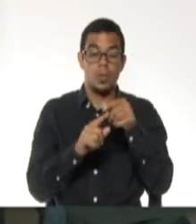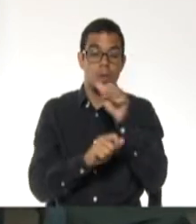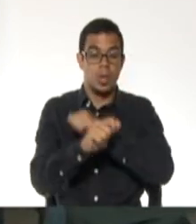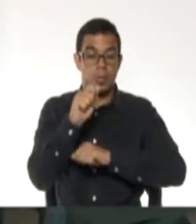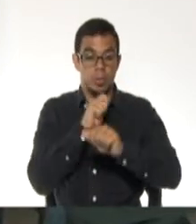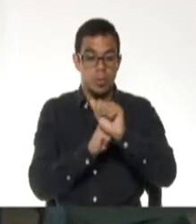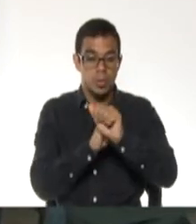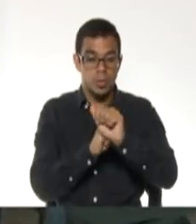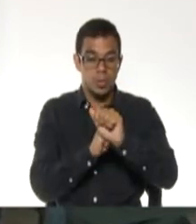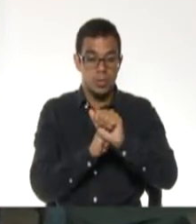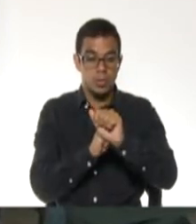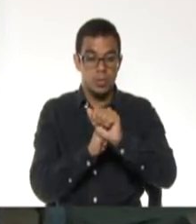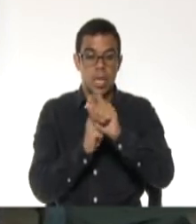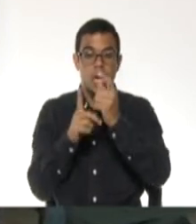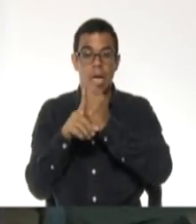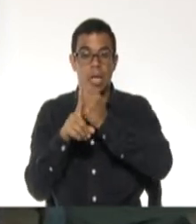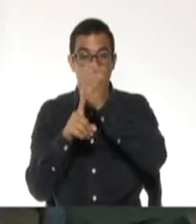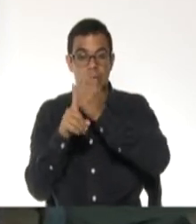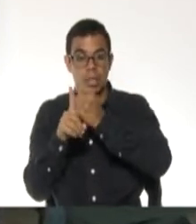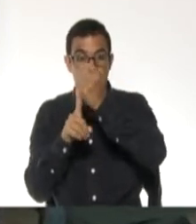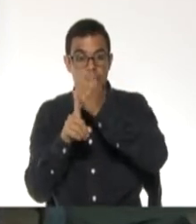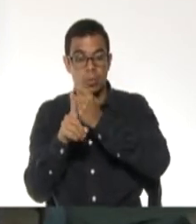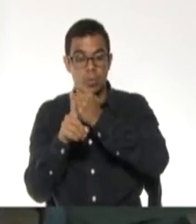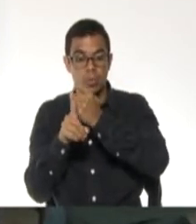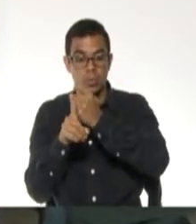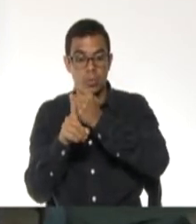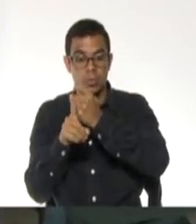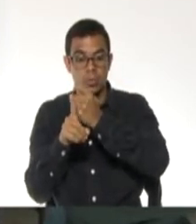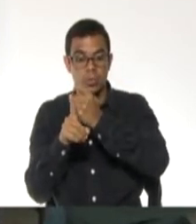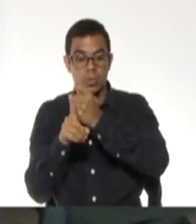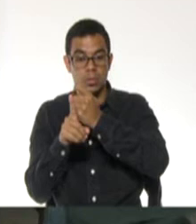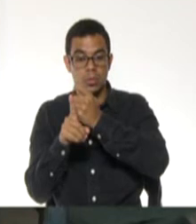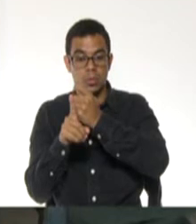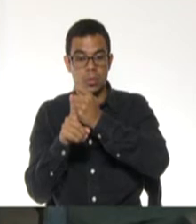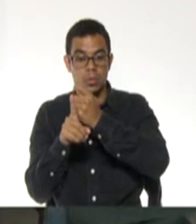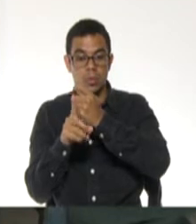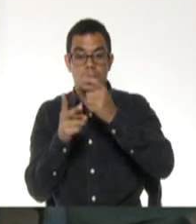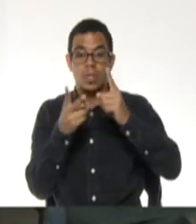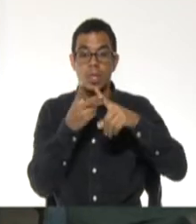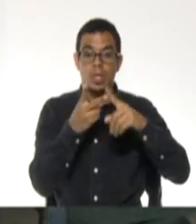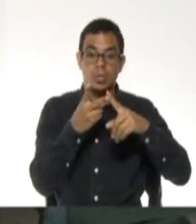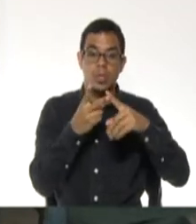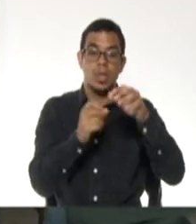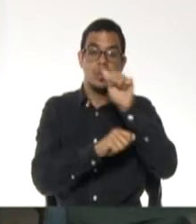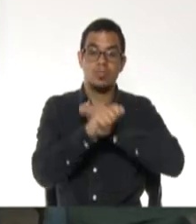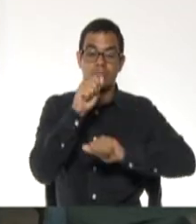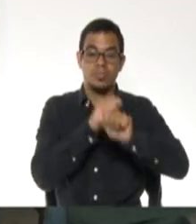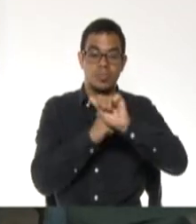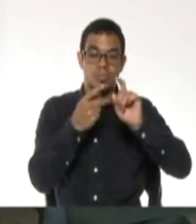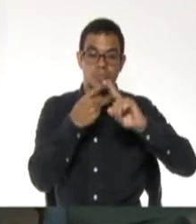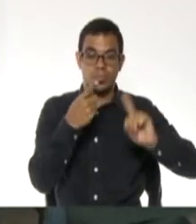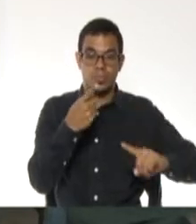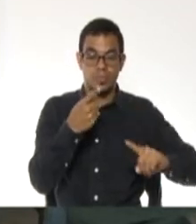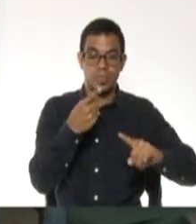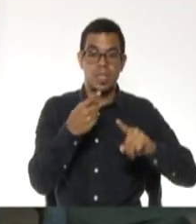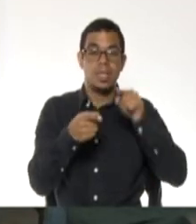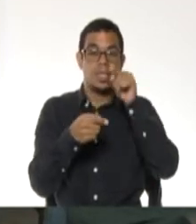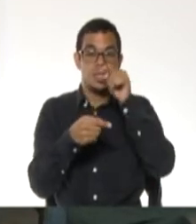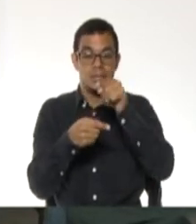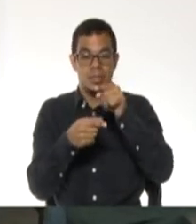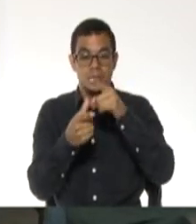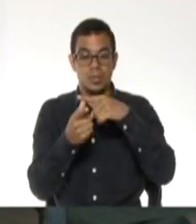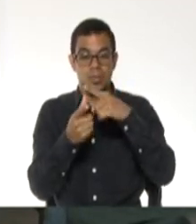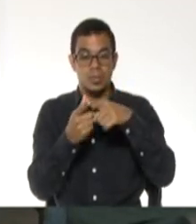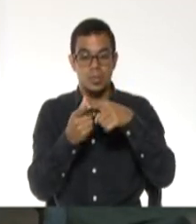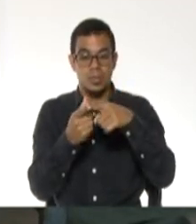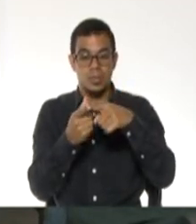tanto al termostato, que está aquí, como a la resistencia. Esa es su función. Es preferible